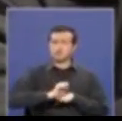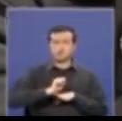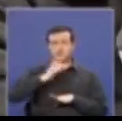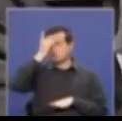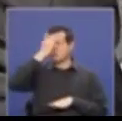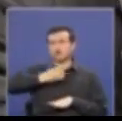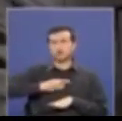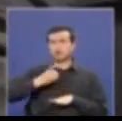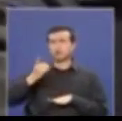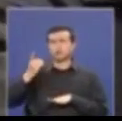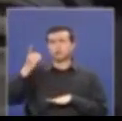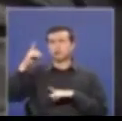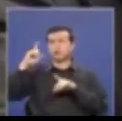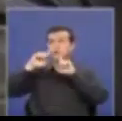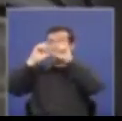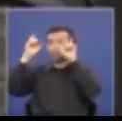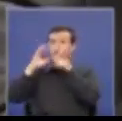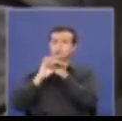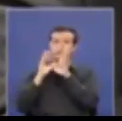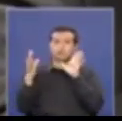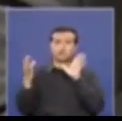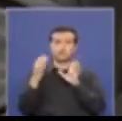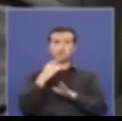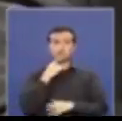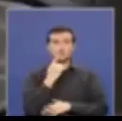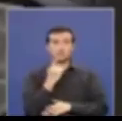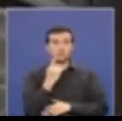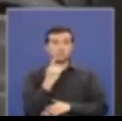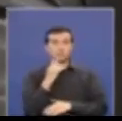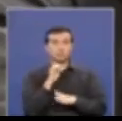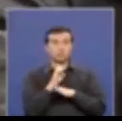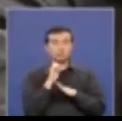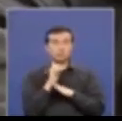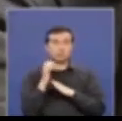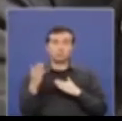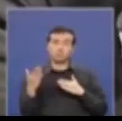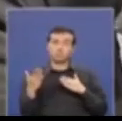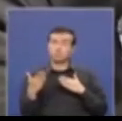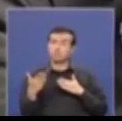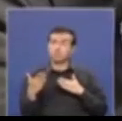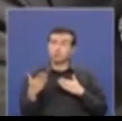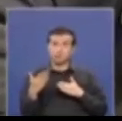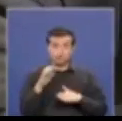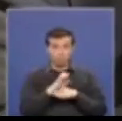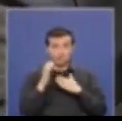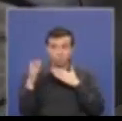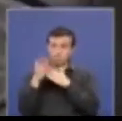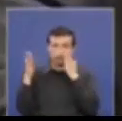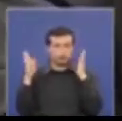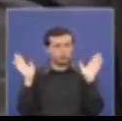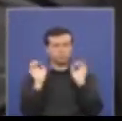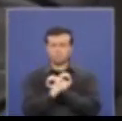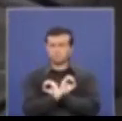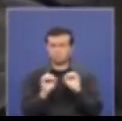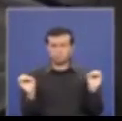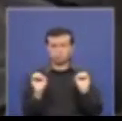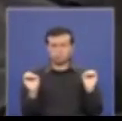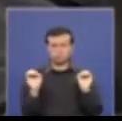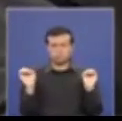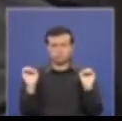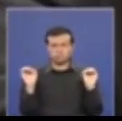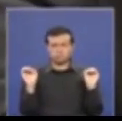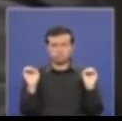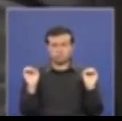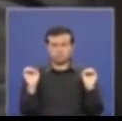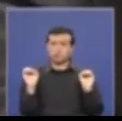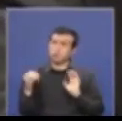tiene un proceso. Ya en la India están diciendo que lo que está haciendo el Ecuador les puede perjudicar. No, nosotros tampoco tenemos por qué